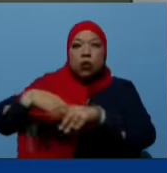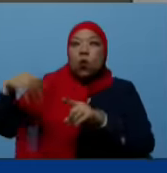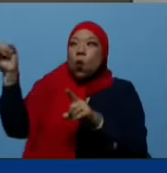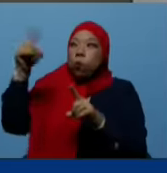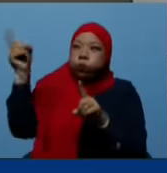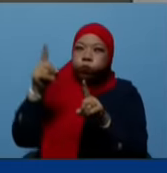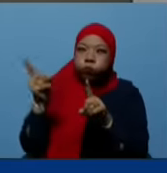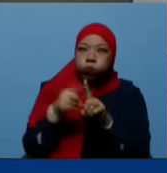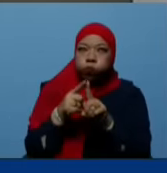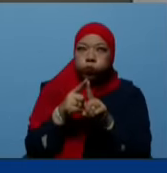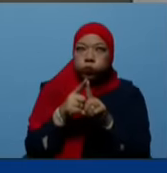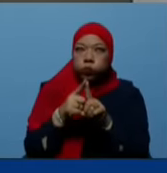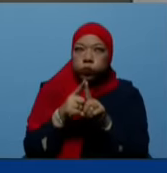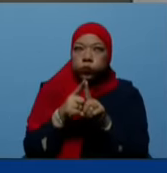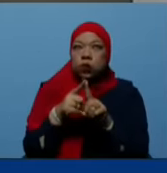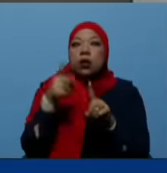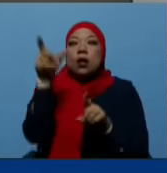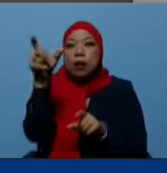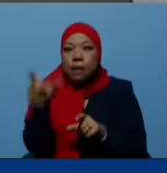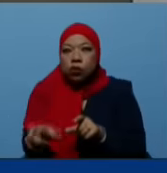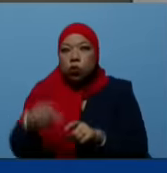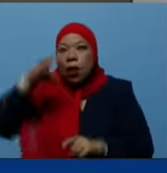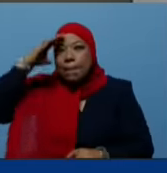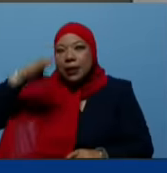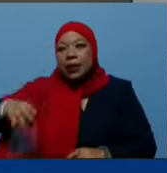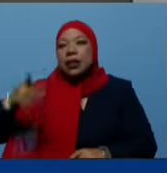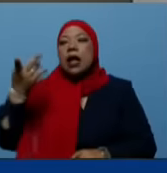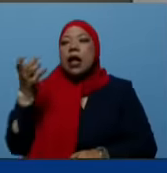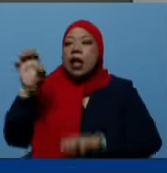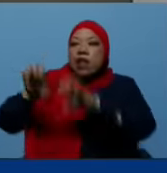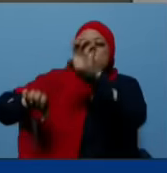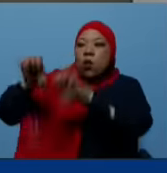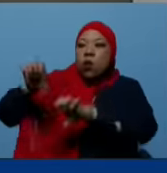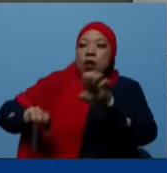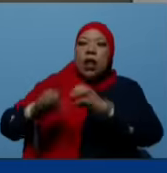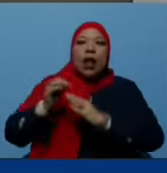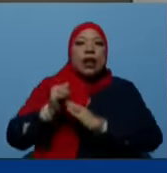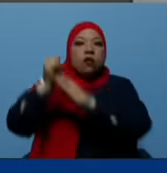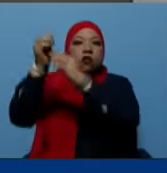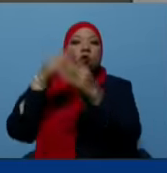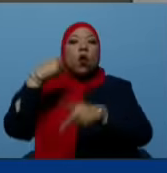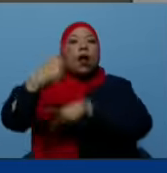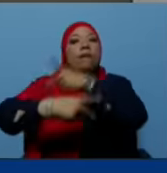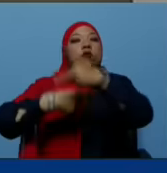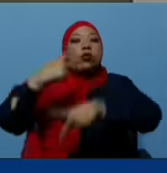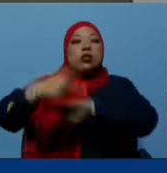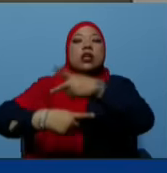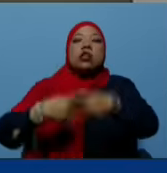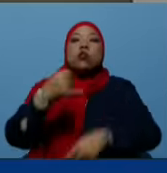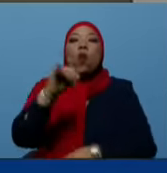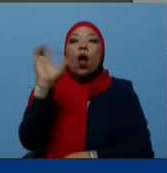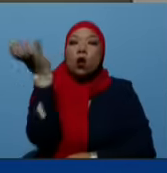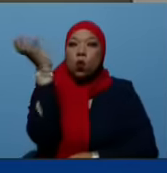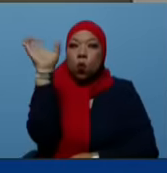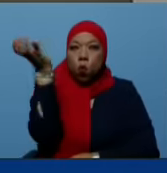Electricidad, general Jorge Márquez, a liderar el proceso